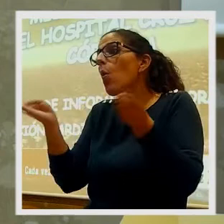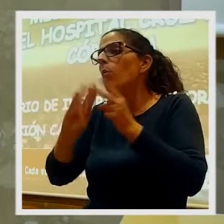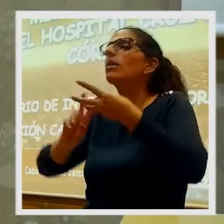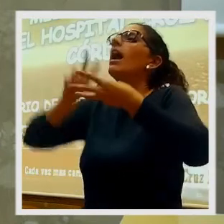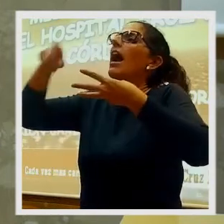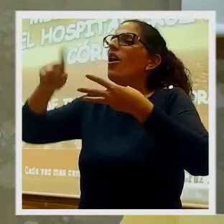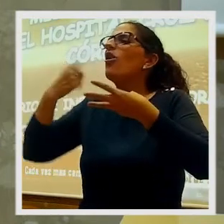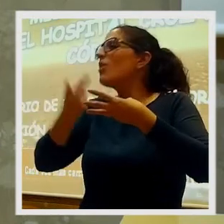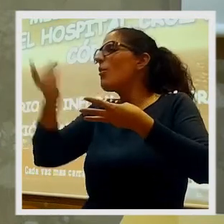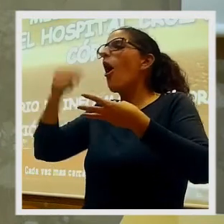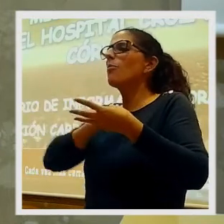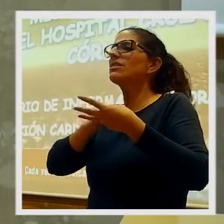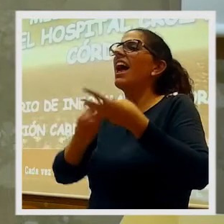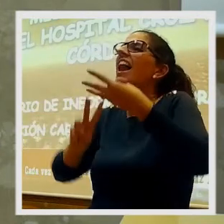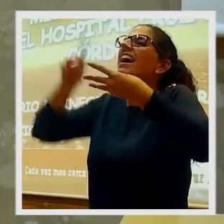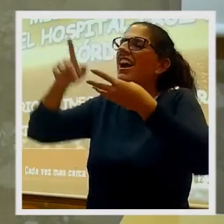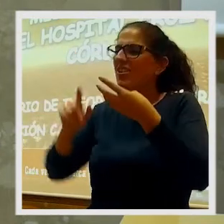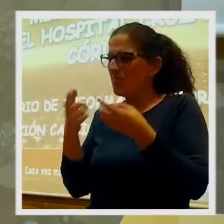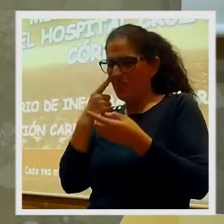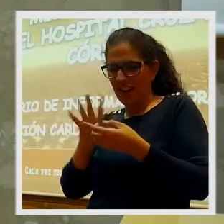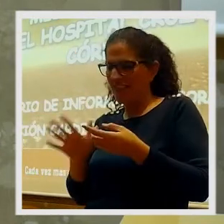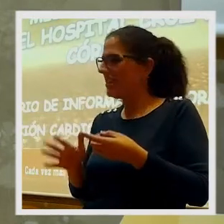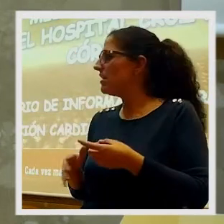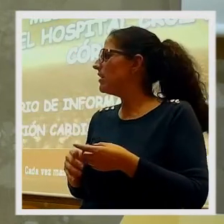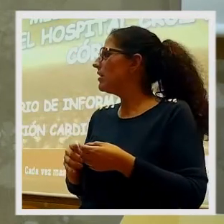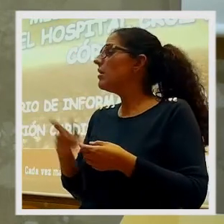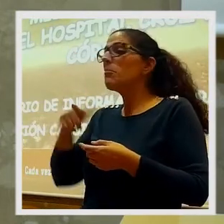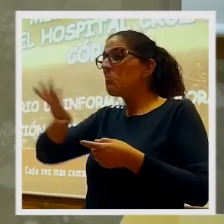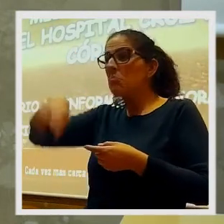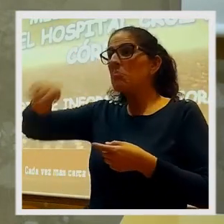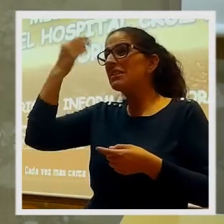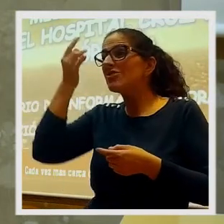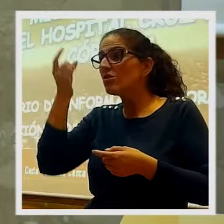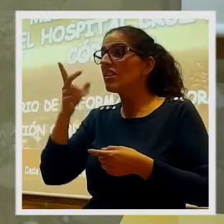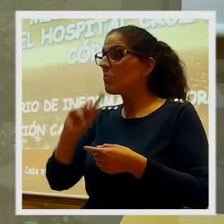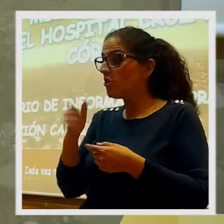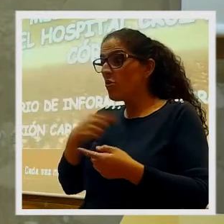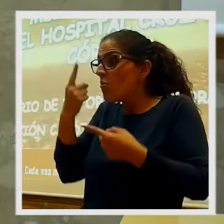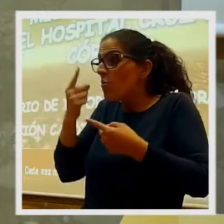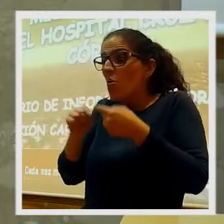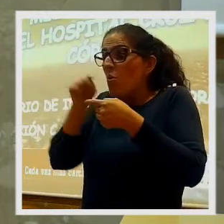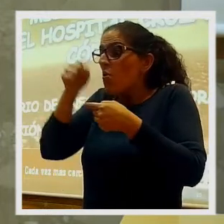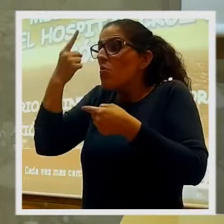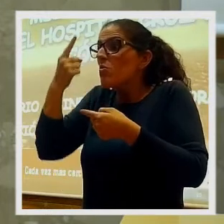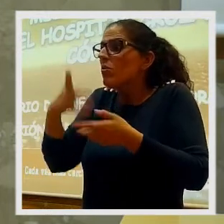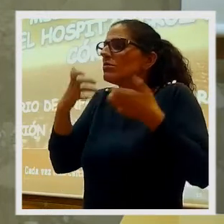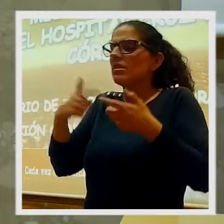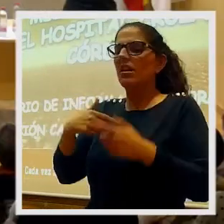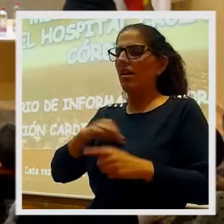hospital. Esto que les puede parecer una chorrada, para mí era un momento de satisfacción enorme cada vez que conseguía subir un escalón.